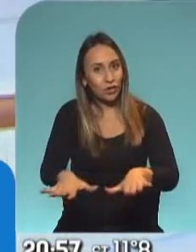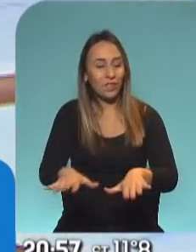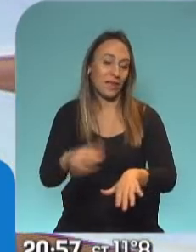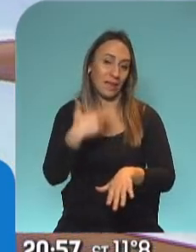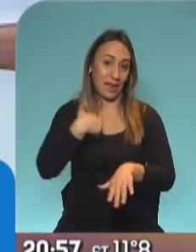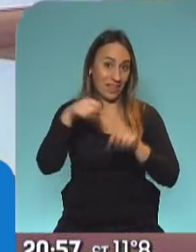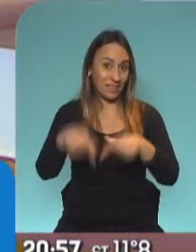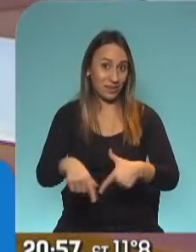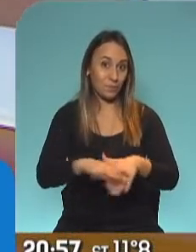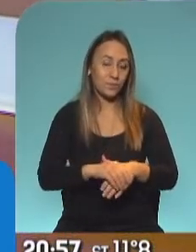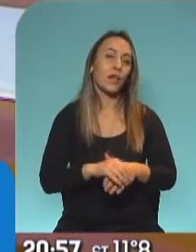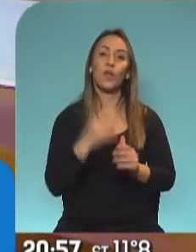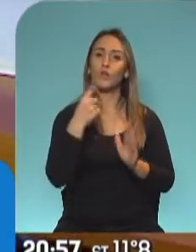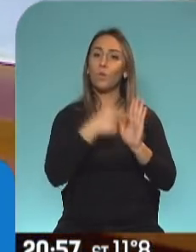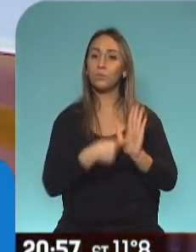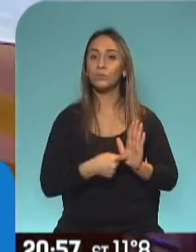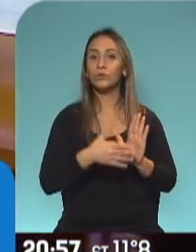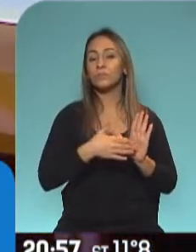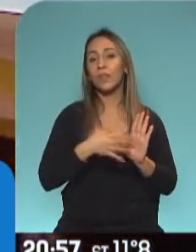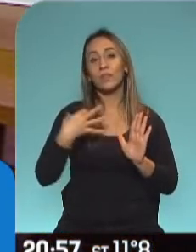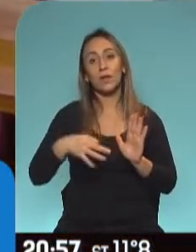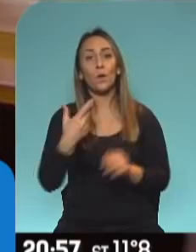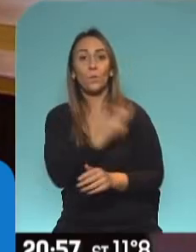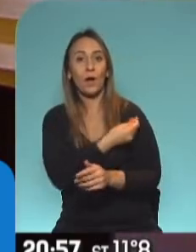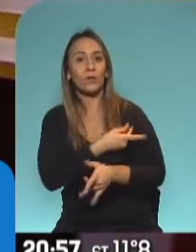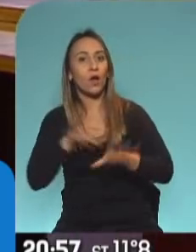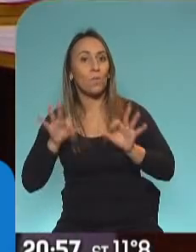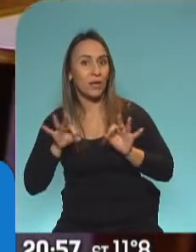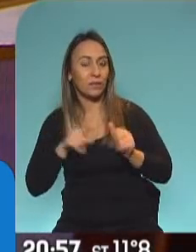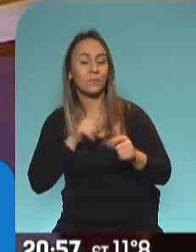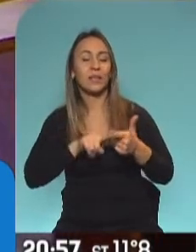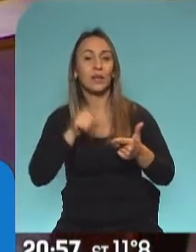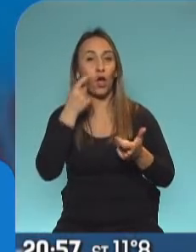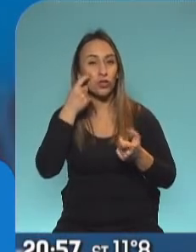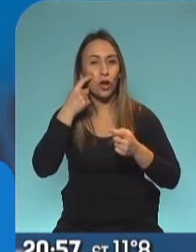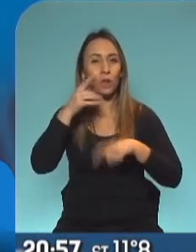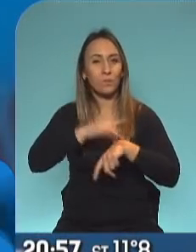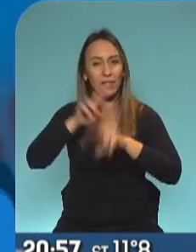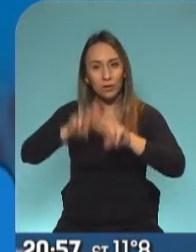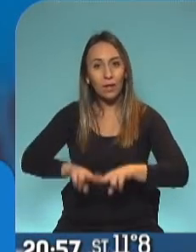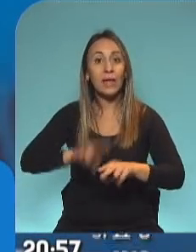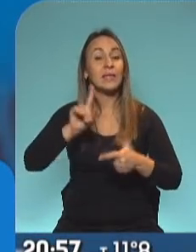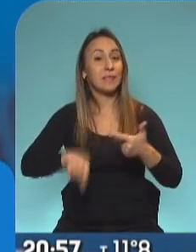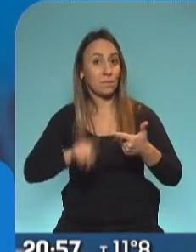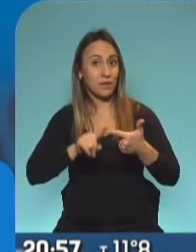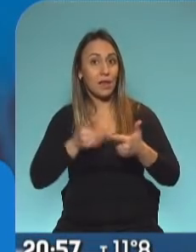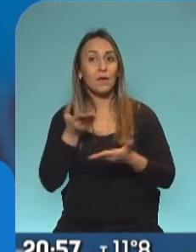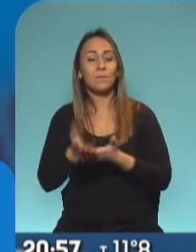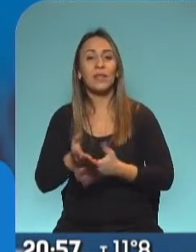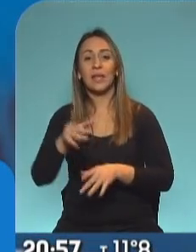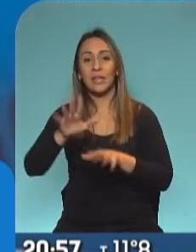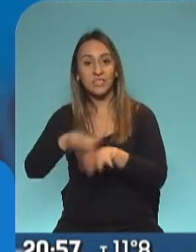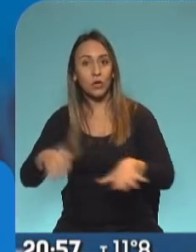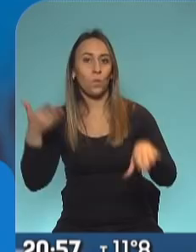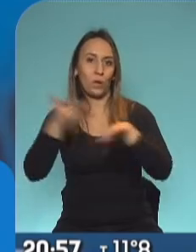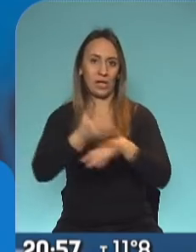dos condicionalidades son tener las vacunas al día y el control pediátrico, y la otra es estar escolarizados, que nuestros chicos y nuestras chicas vayan a